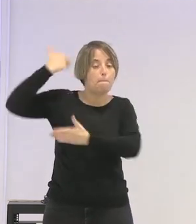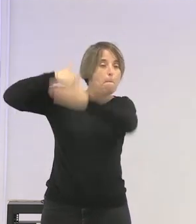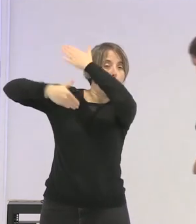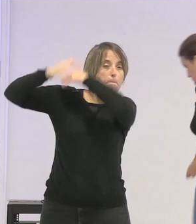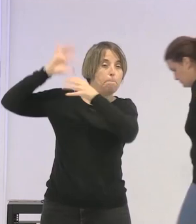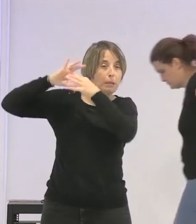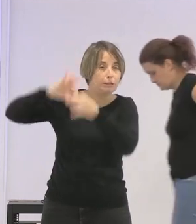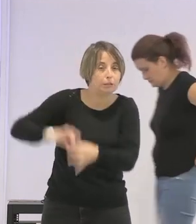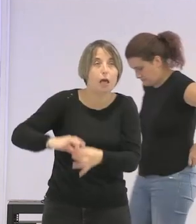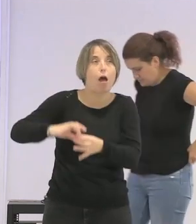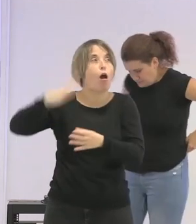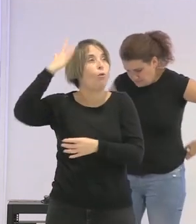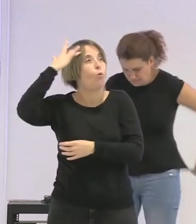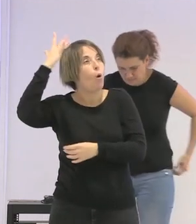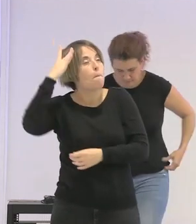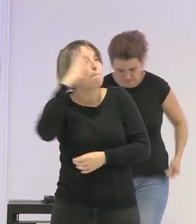un pasado idílico que